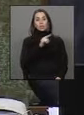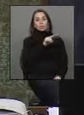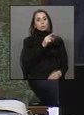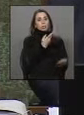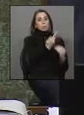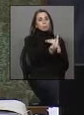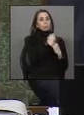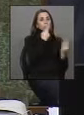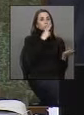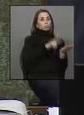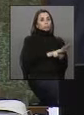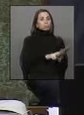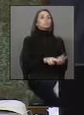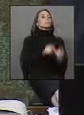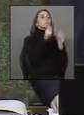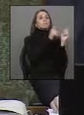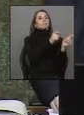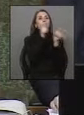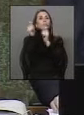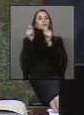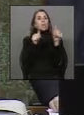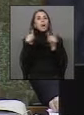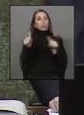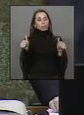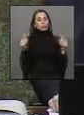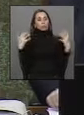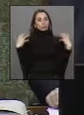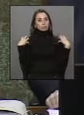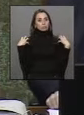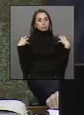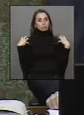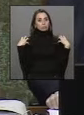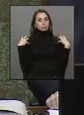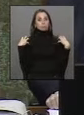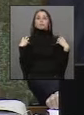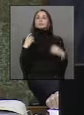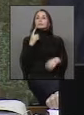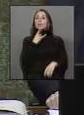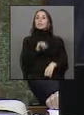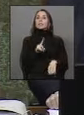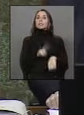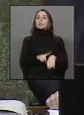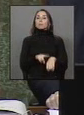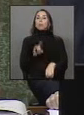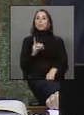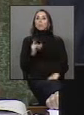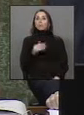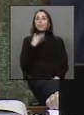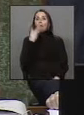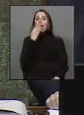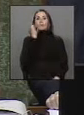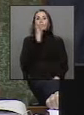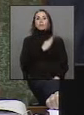solicitados serán enviados a las autoridades pertinentes y finalmente en el tiempo de audio tiene la palabra la diputada...